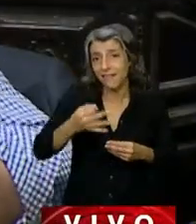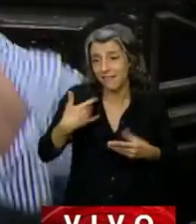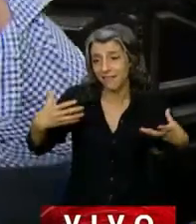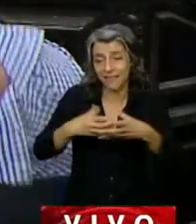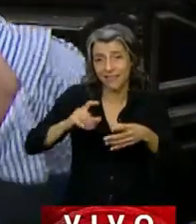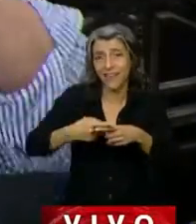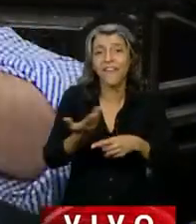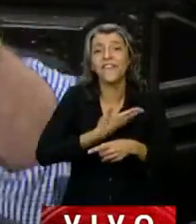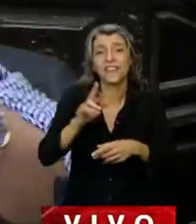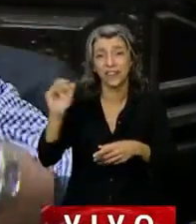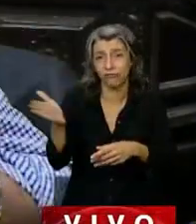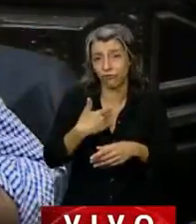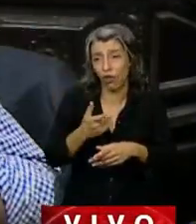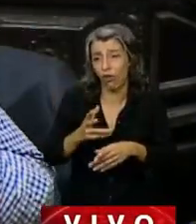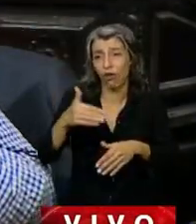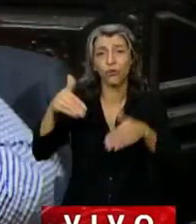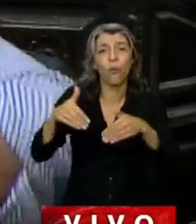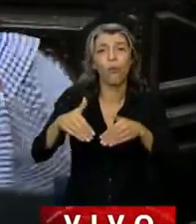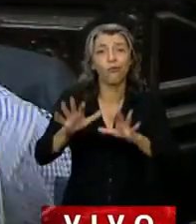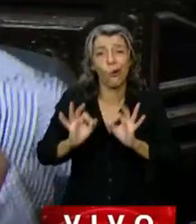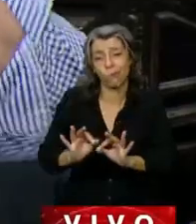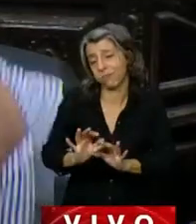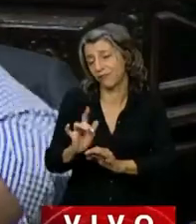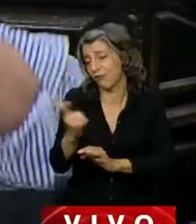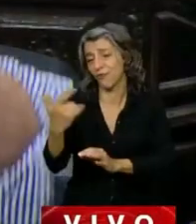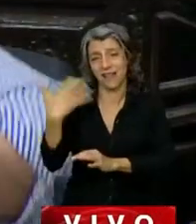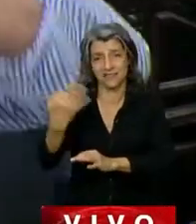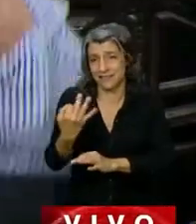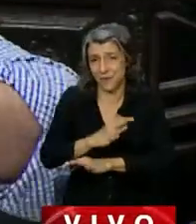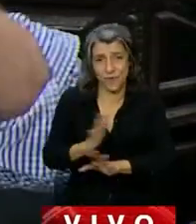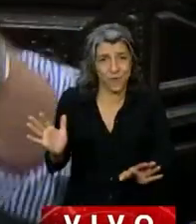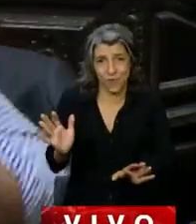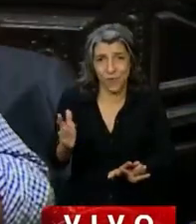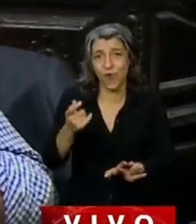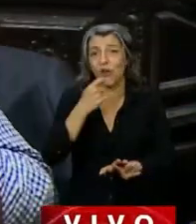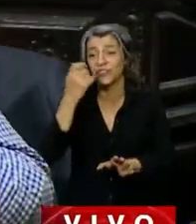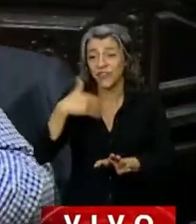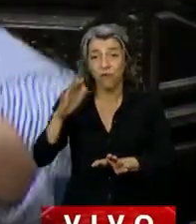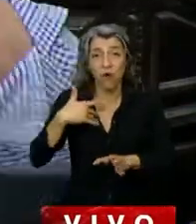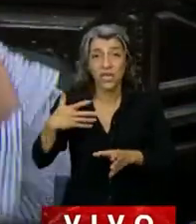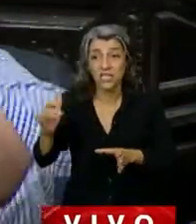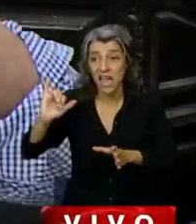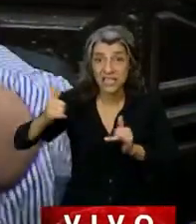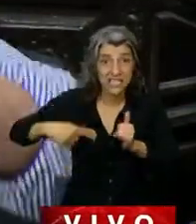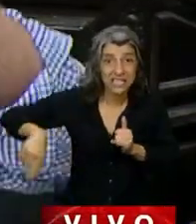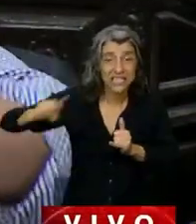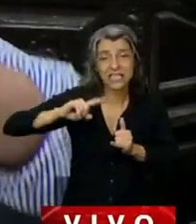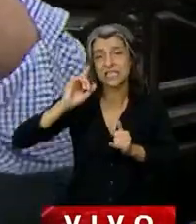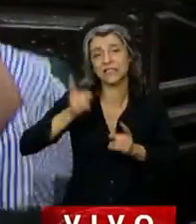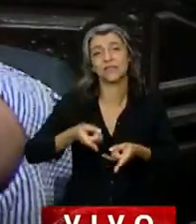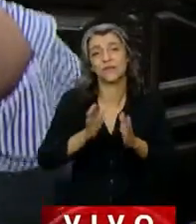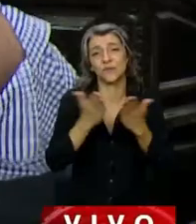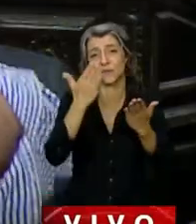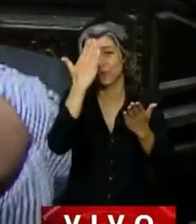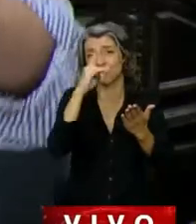votar, por lo tanto no van a estar los votos. Segundo, si se juntaran los votos va a ser inconstitucional. ¿Pero por qué siguen insistiendo y